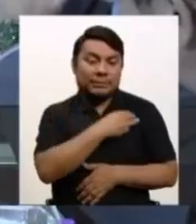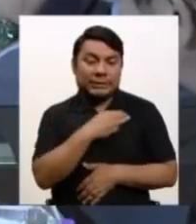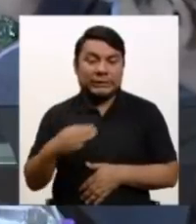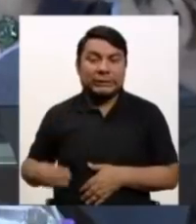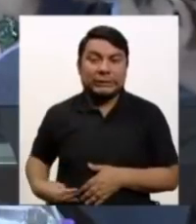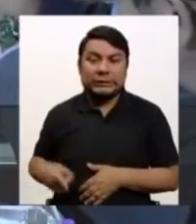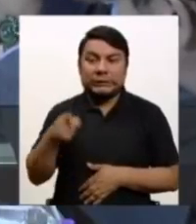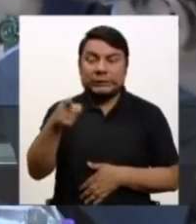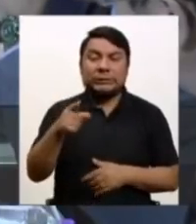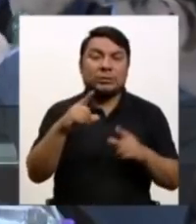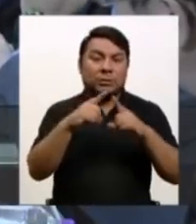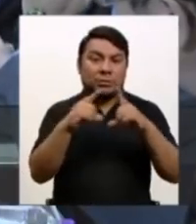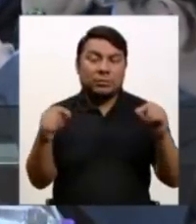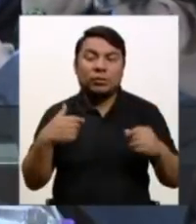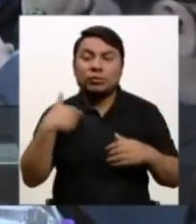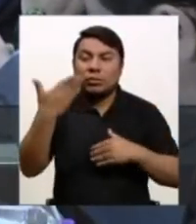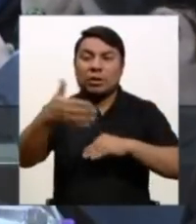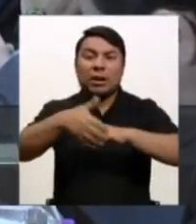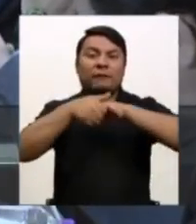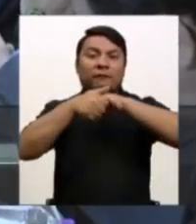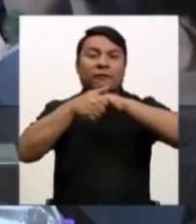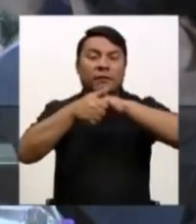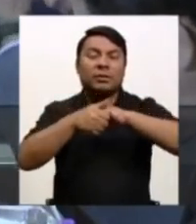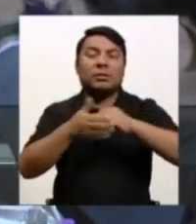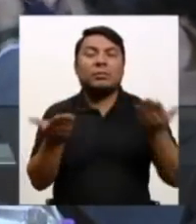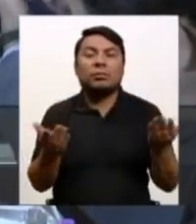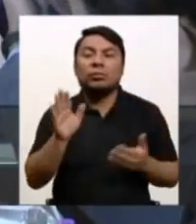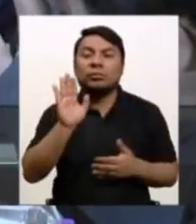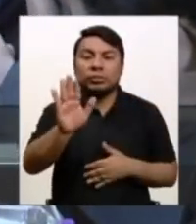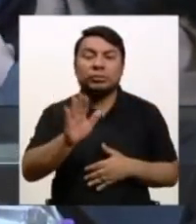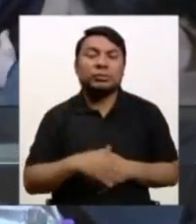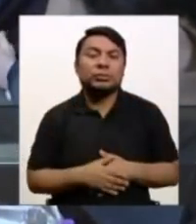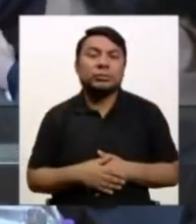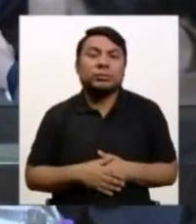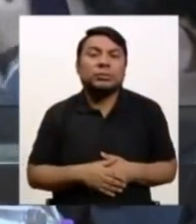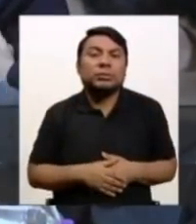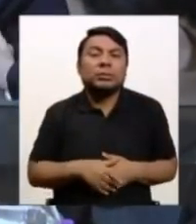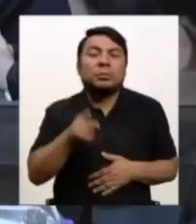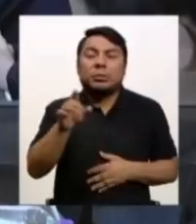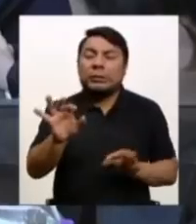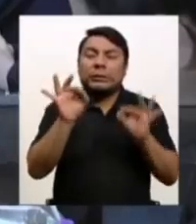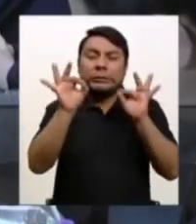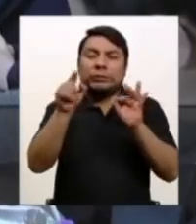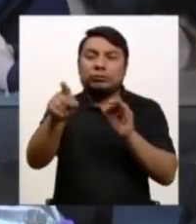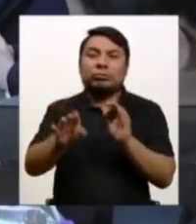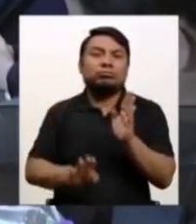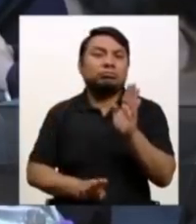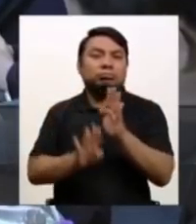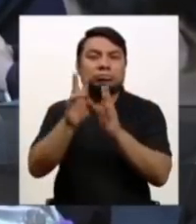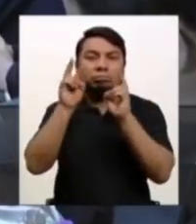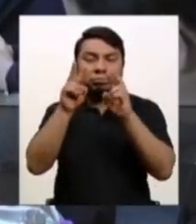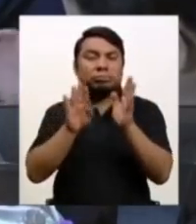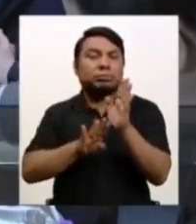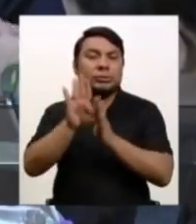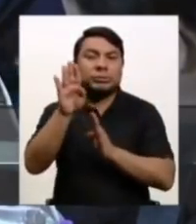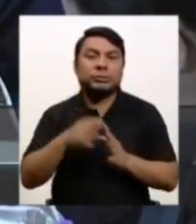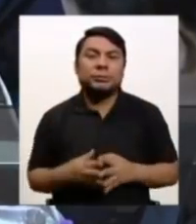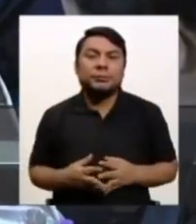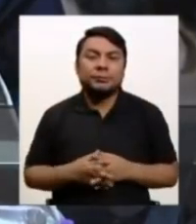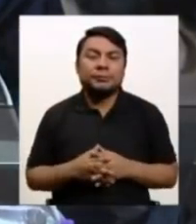Abe y lo felicito por su excelente reelección.